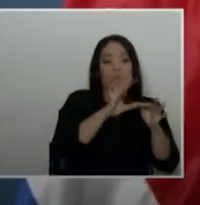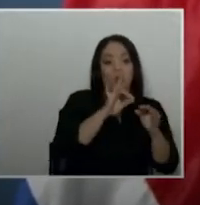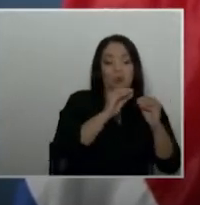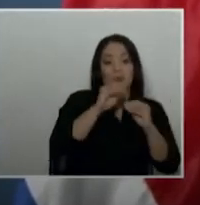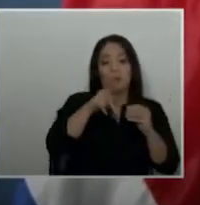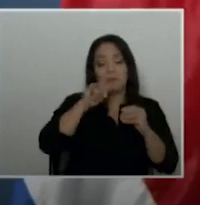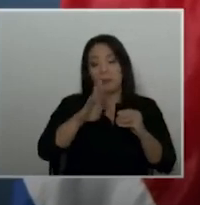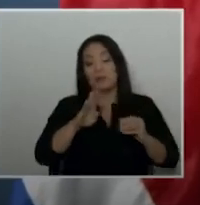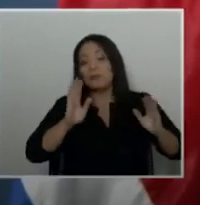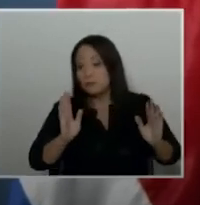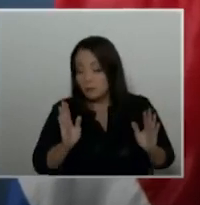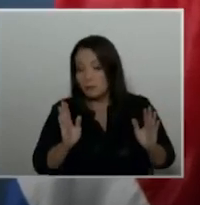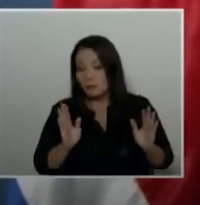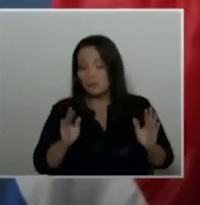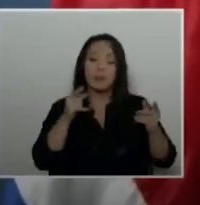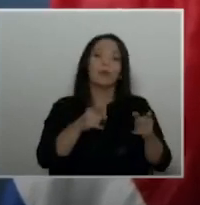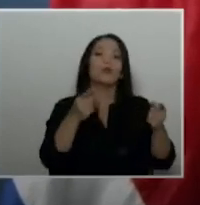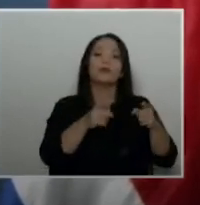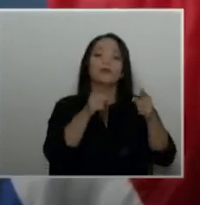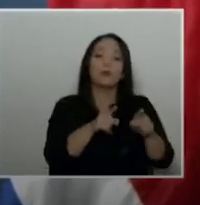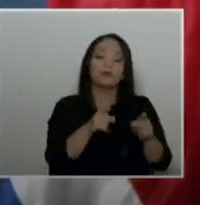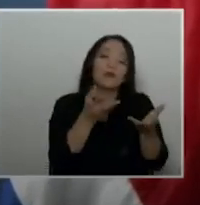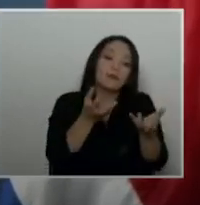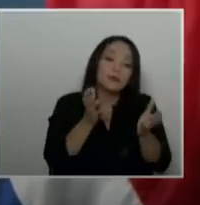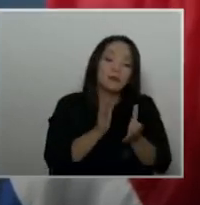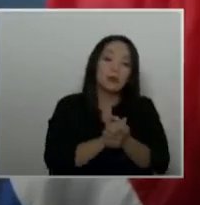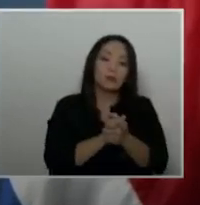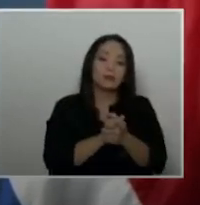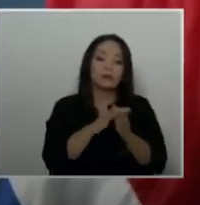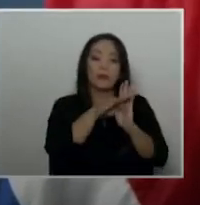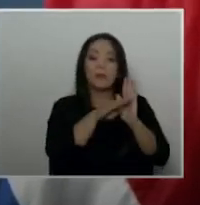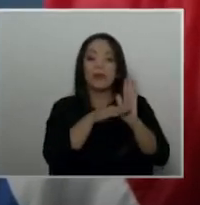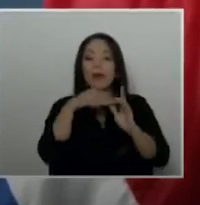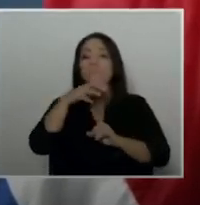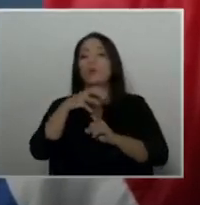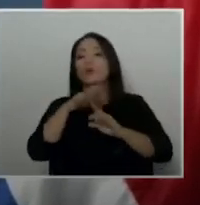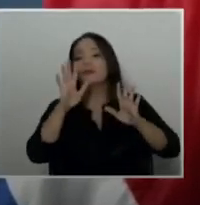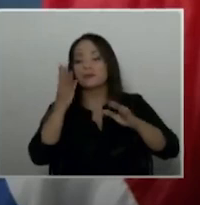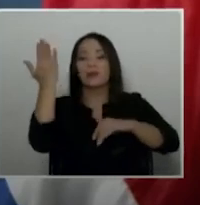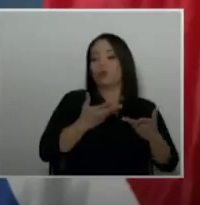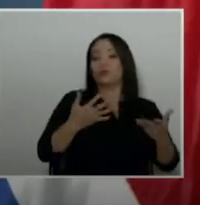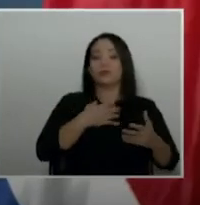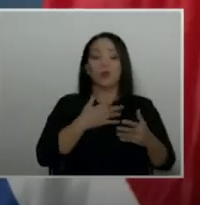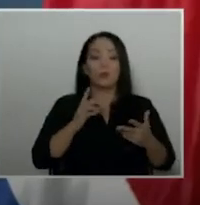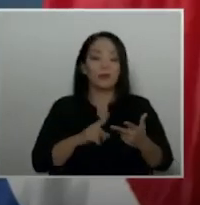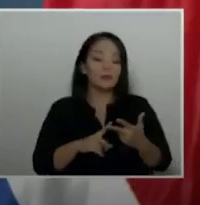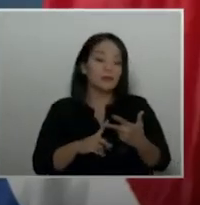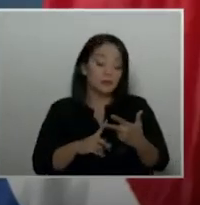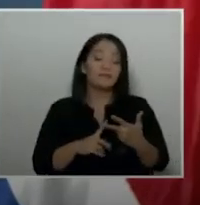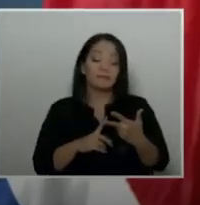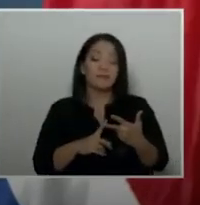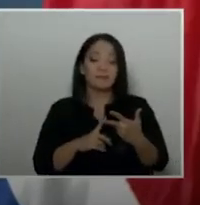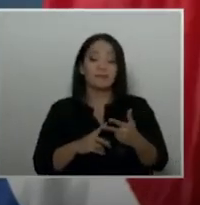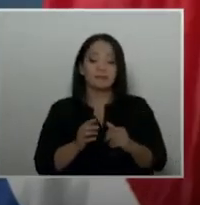que eso pudo haber sido, en consecuencia y en intención, una medida populista en aquel entonces. No han querido,